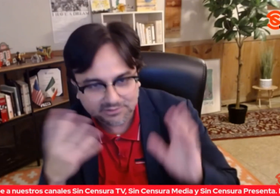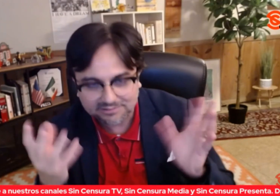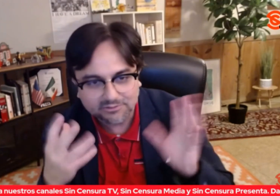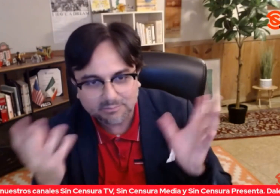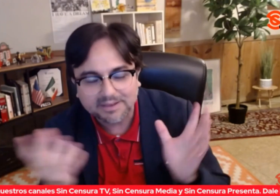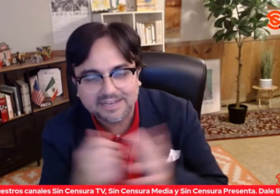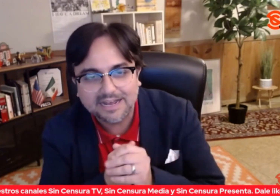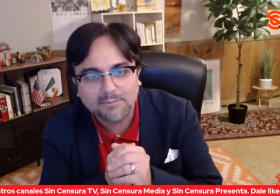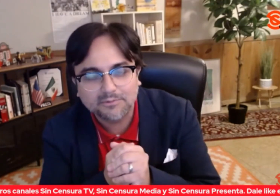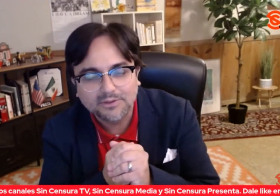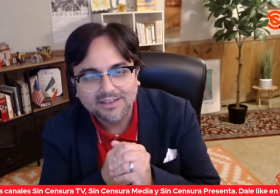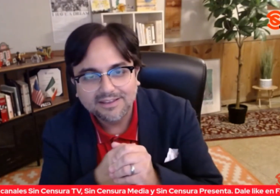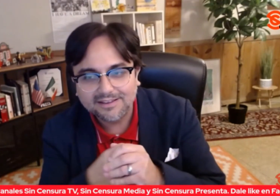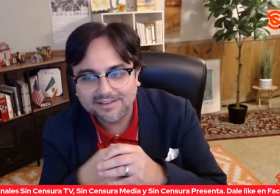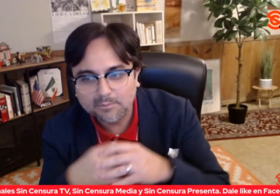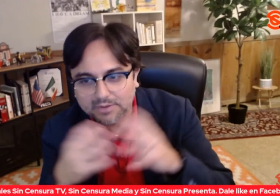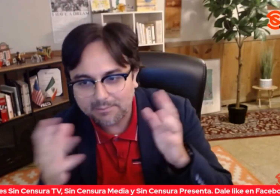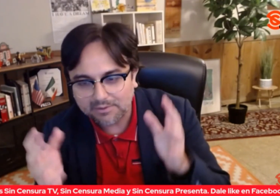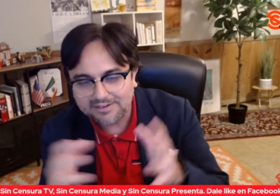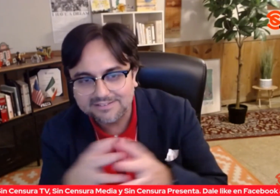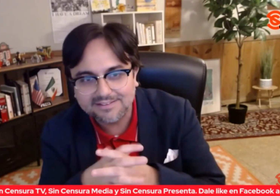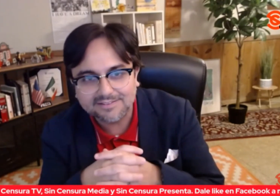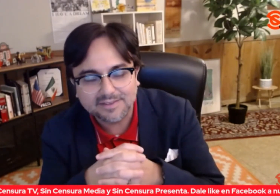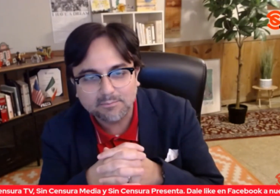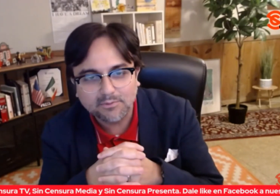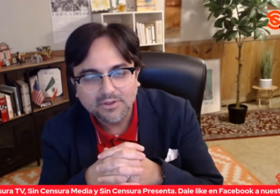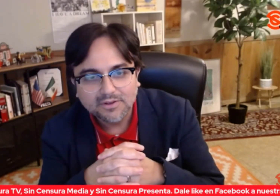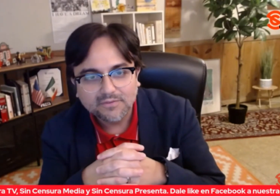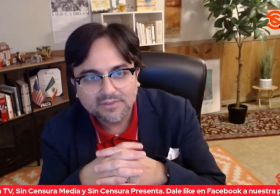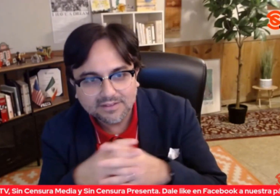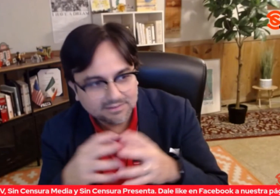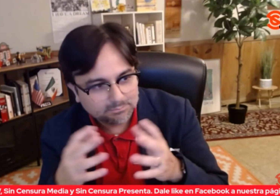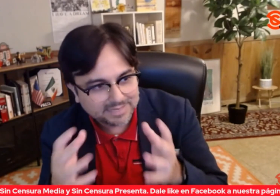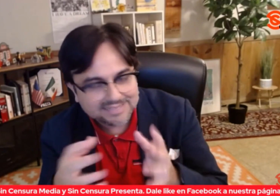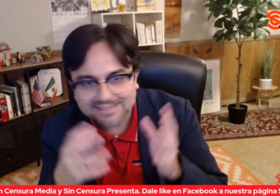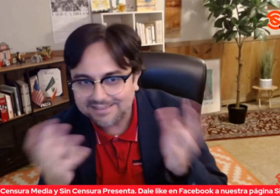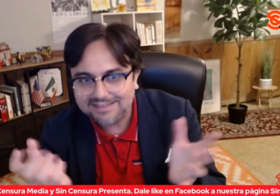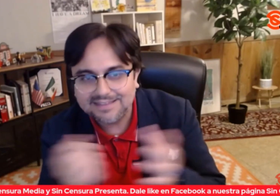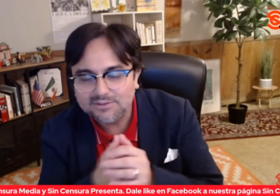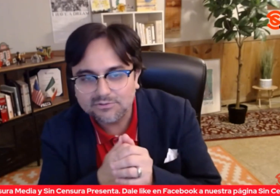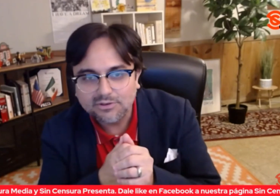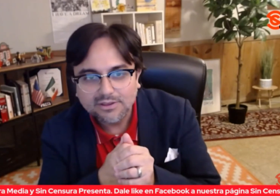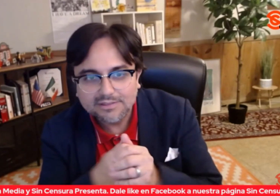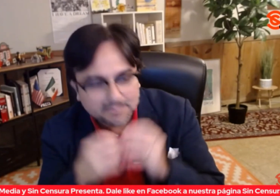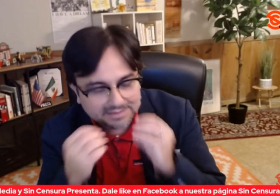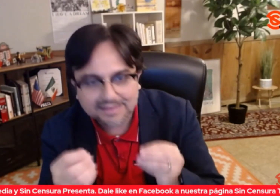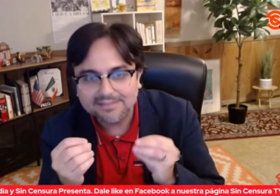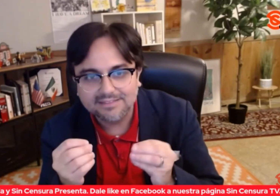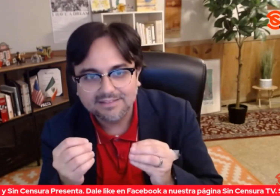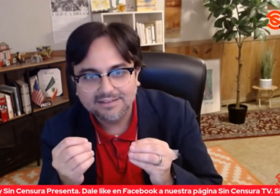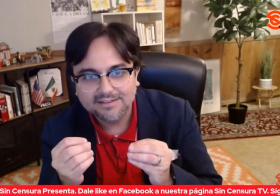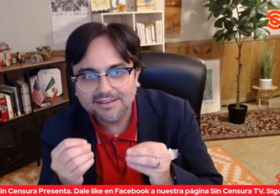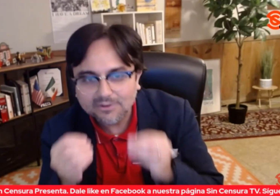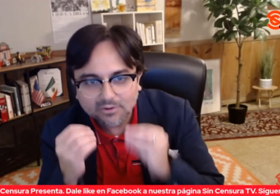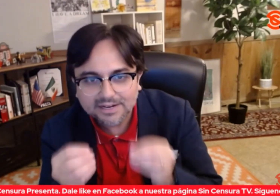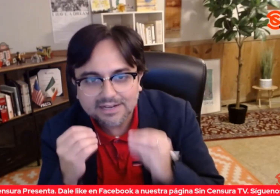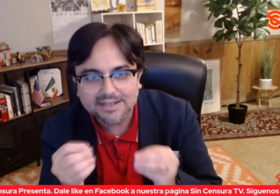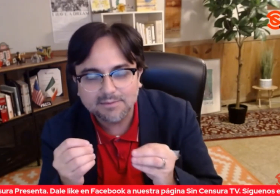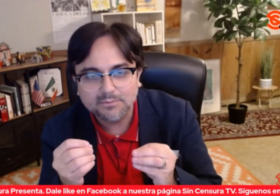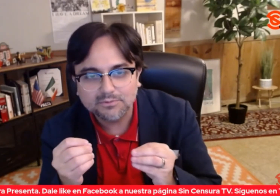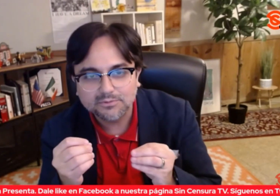ver si nos imaginábamos que pudiéramos regresar en el tiempo, 20, 30 años, de verdad que